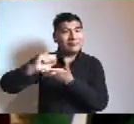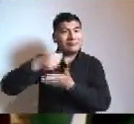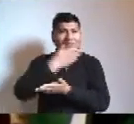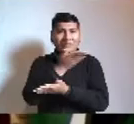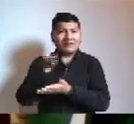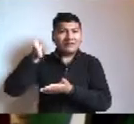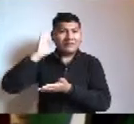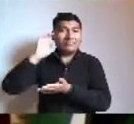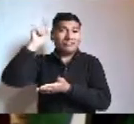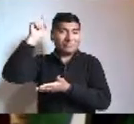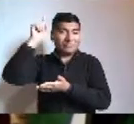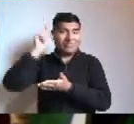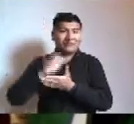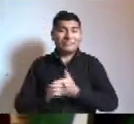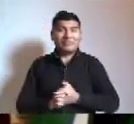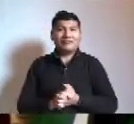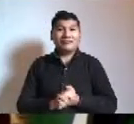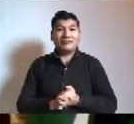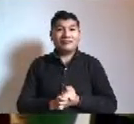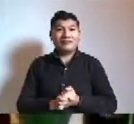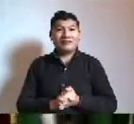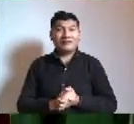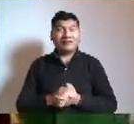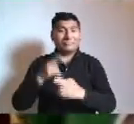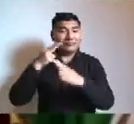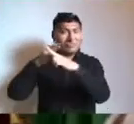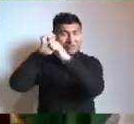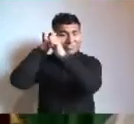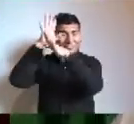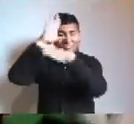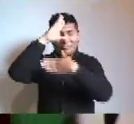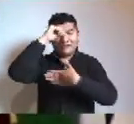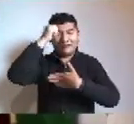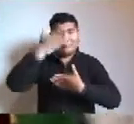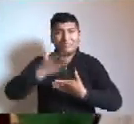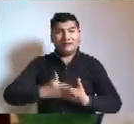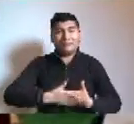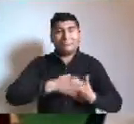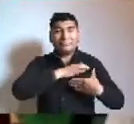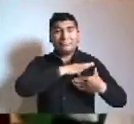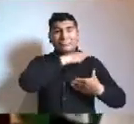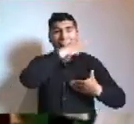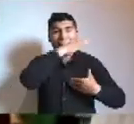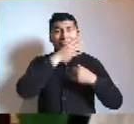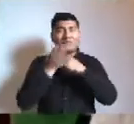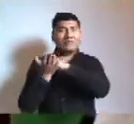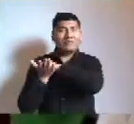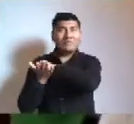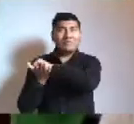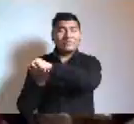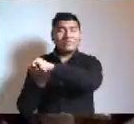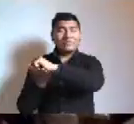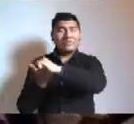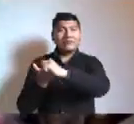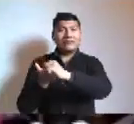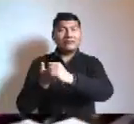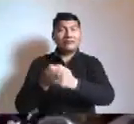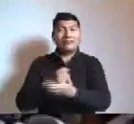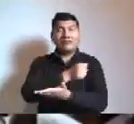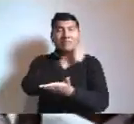sacramento del Señor. En el nombre del Padre, del Hijo y del Espíritu